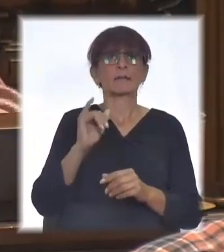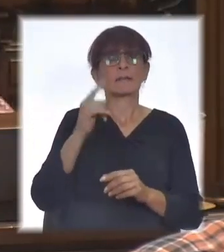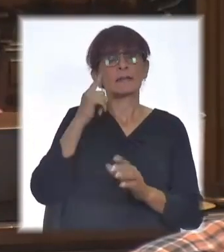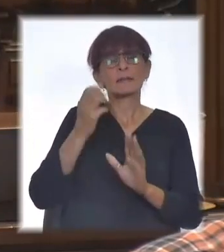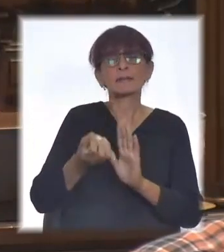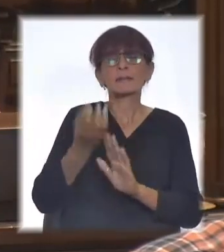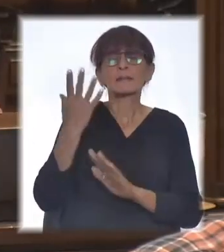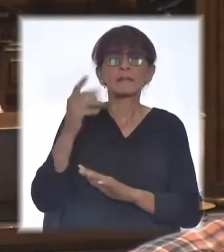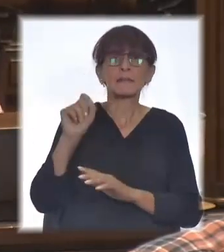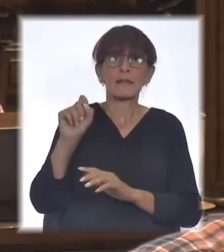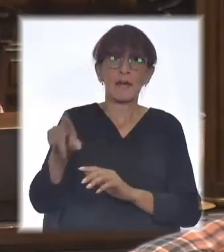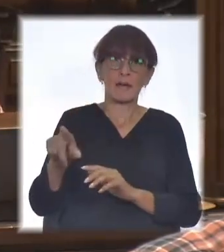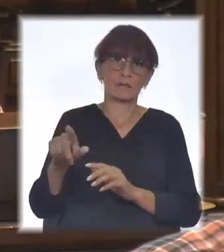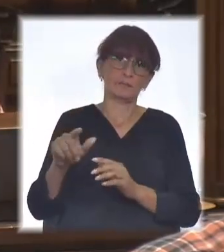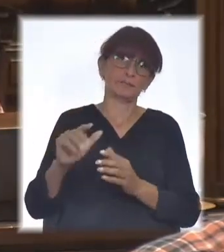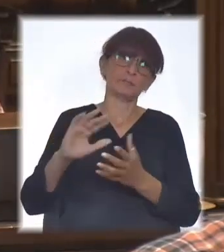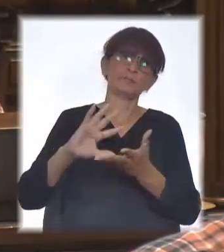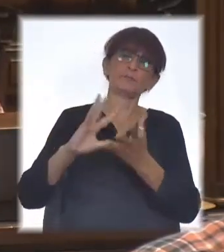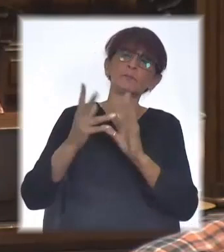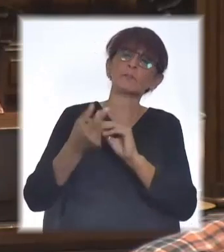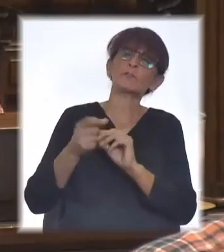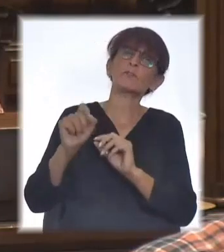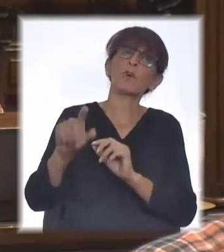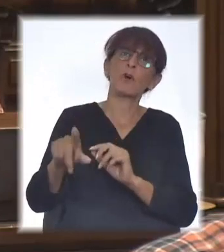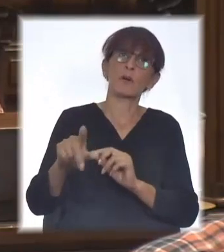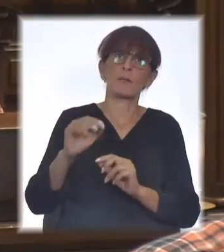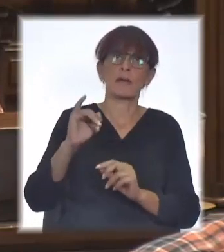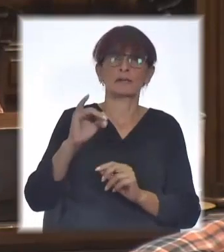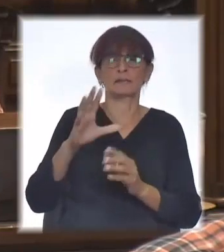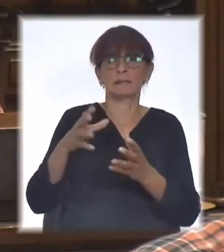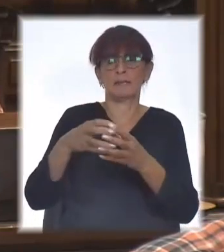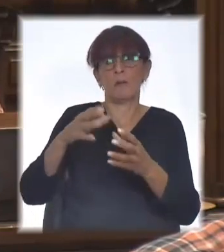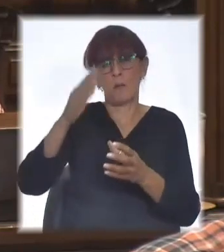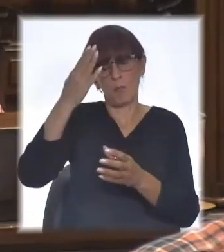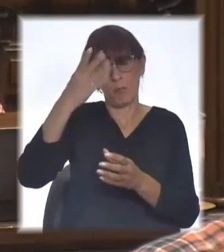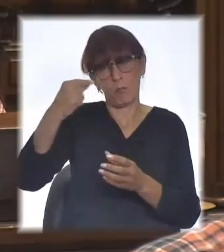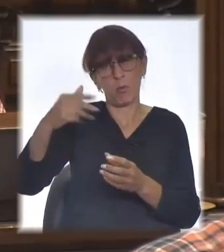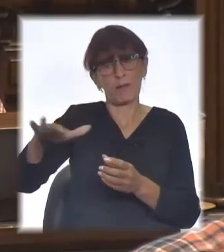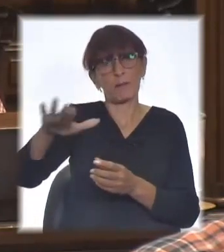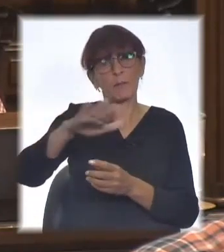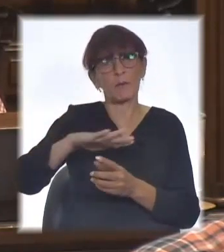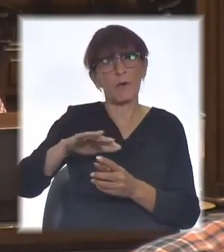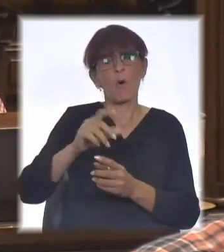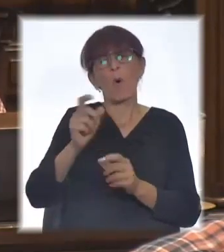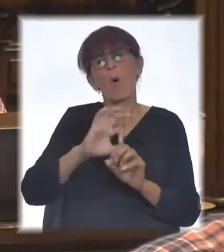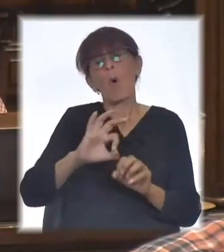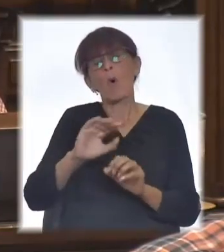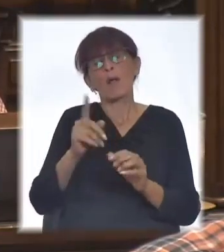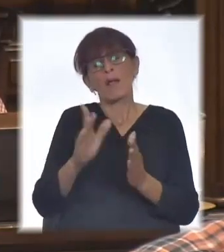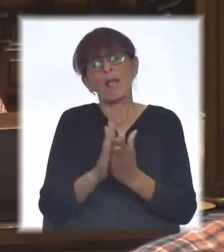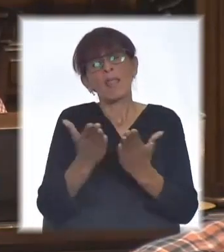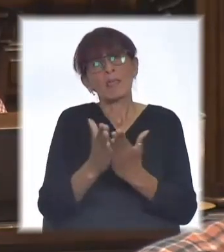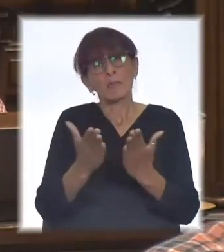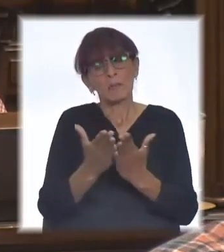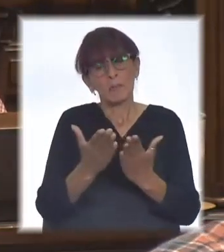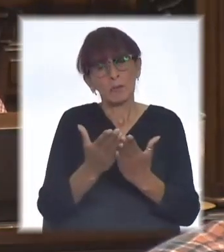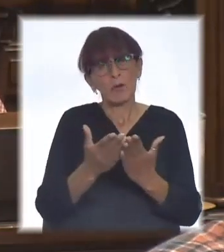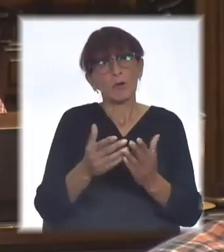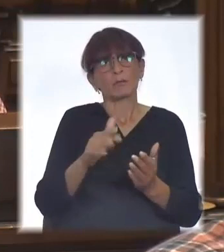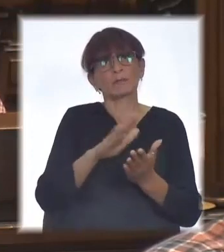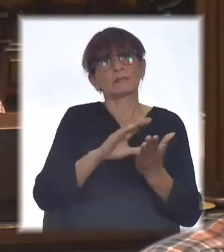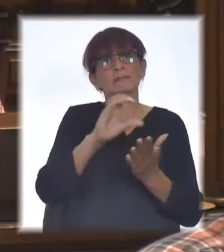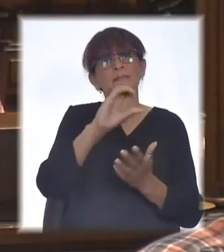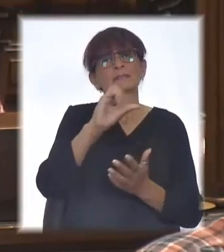la atmósfera de la de las épocas de las retretas pueblerinas o los de su libro el mundo chico del vino